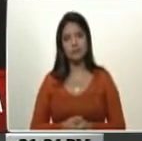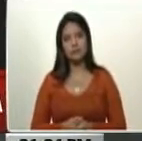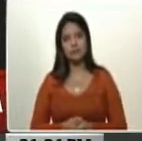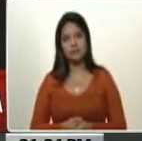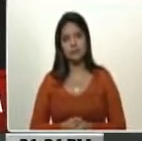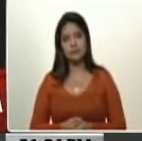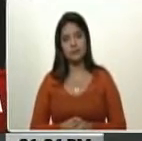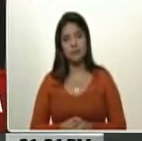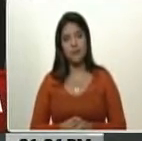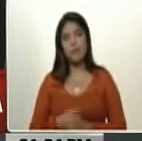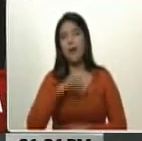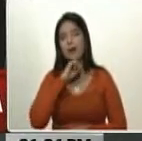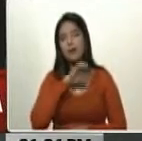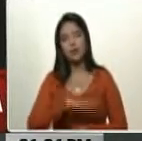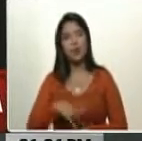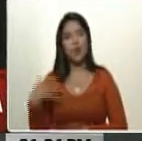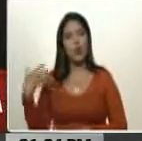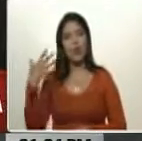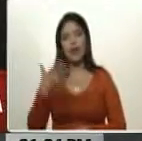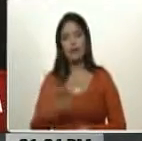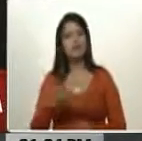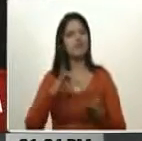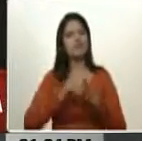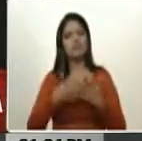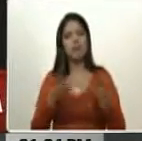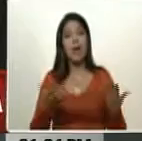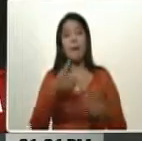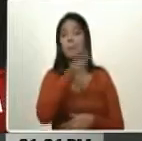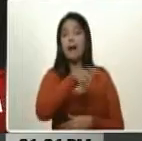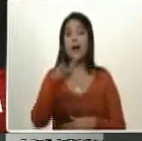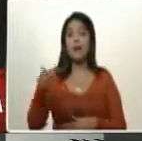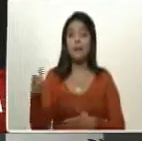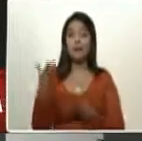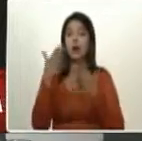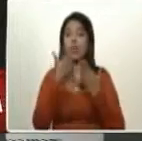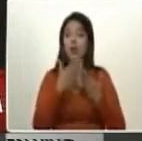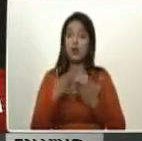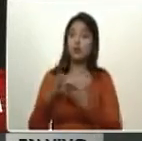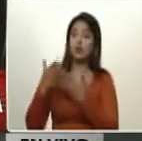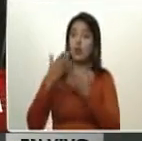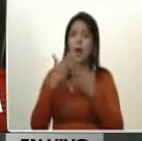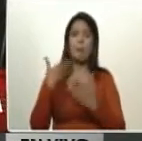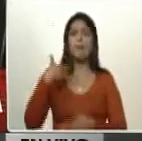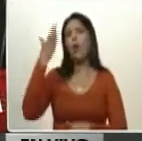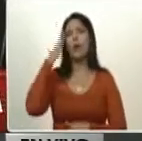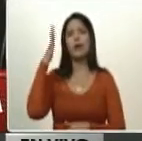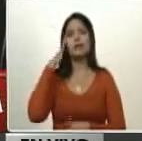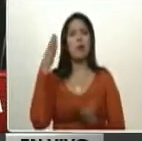para la historia? Para los cultos, para los que saben mucho,